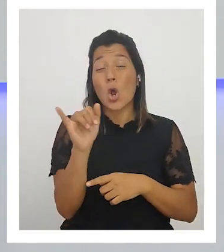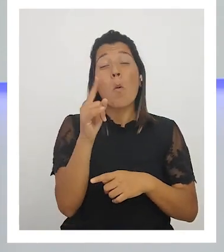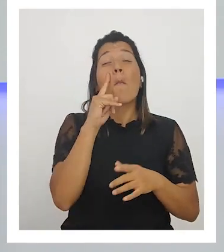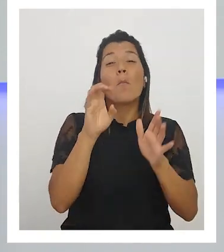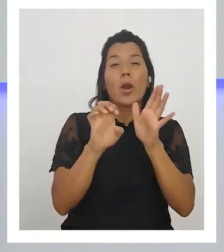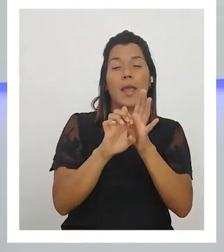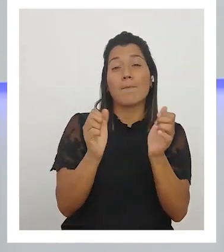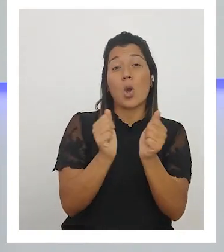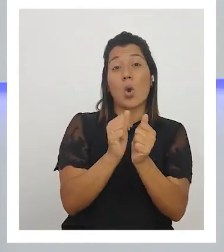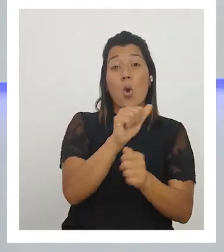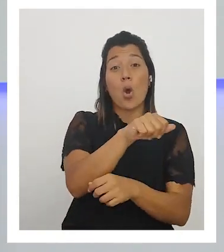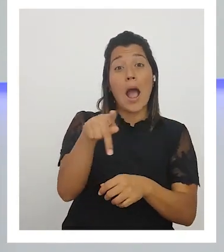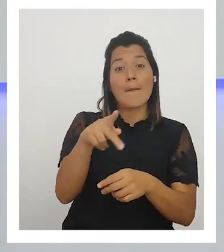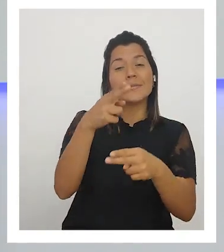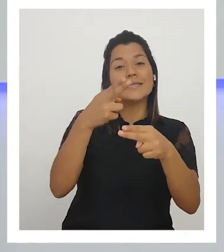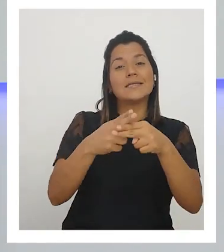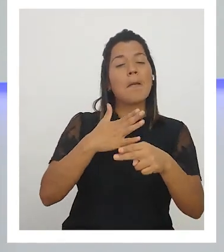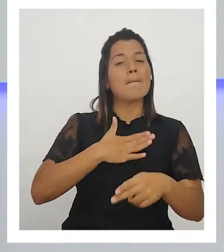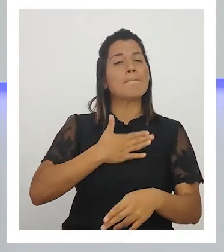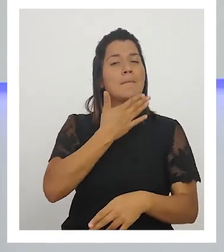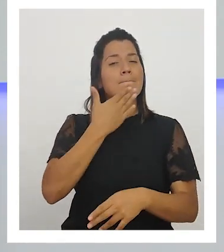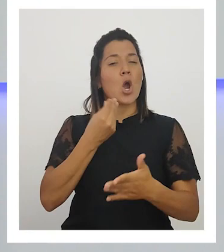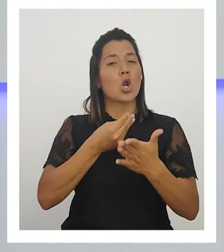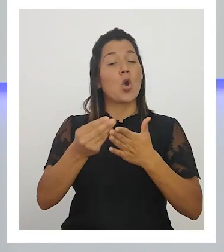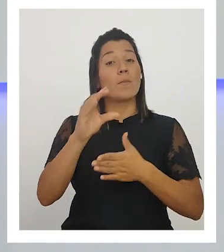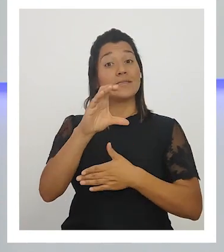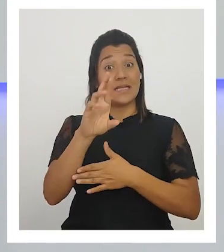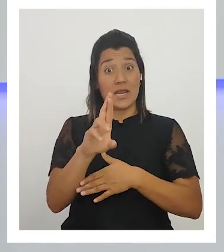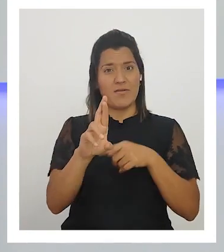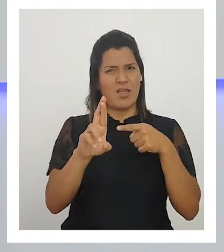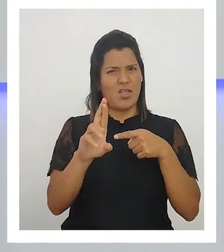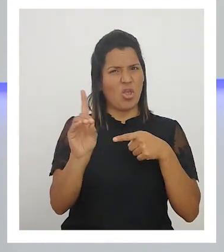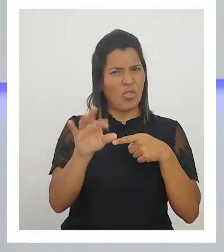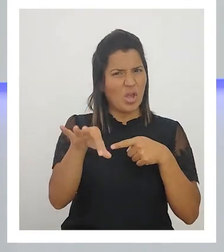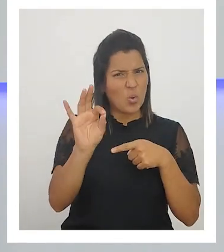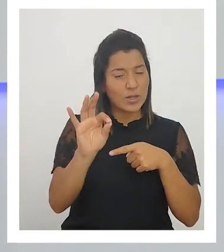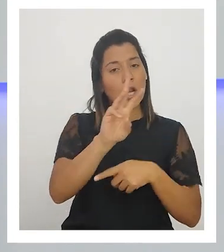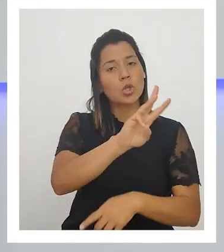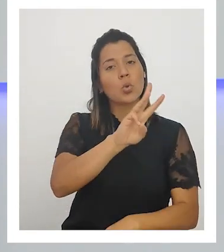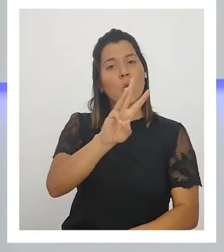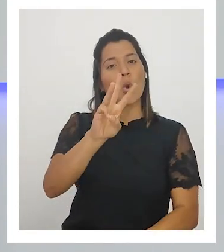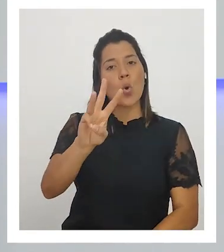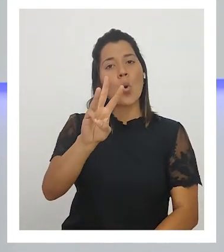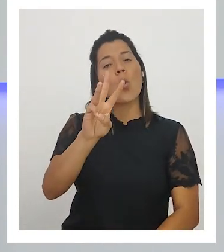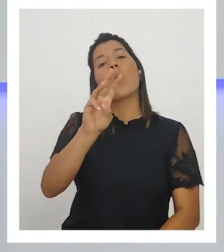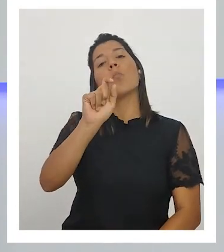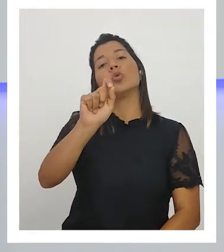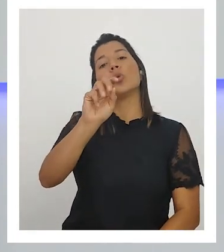móvil Mi Mejor Compra CR, disponible en